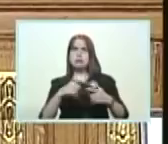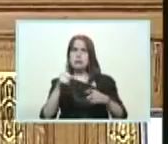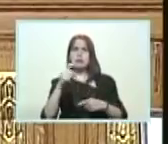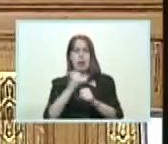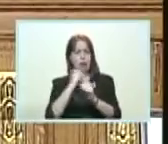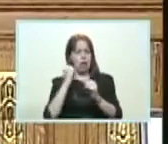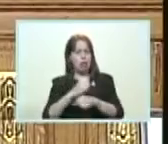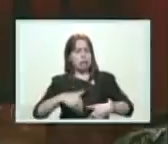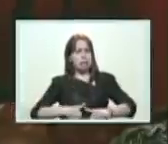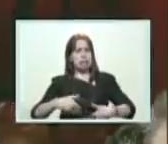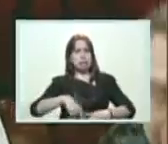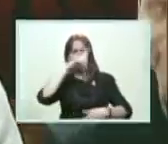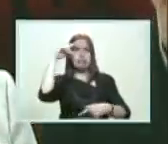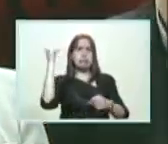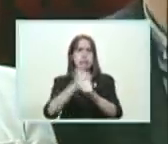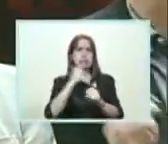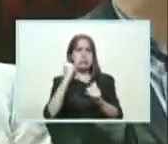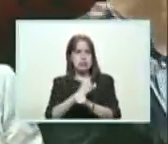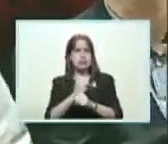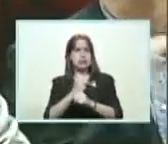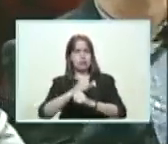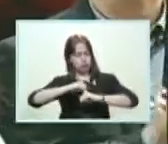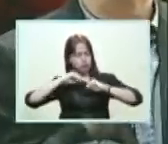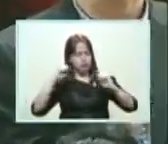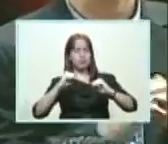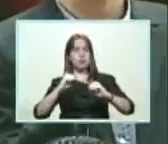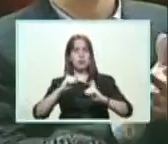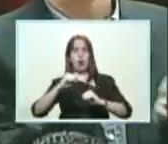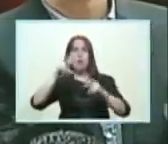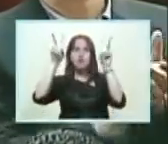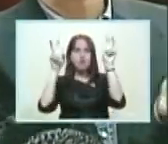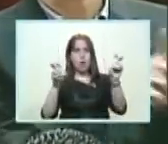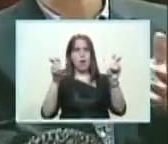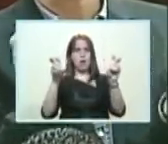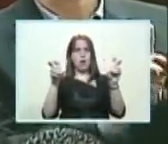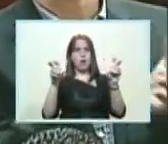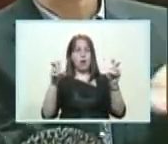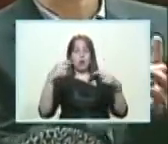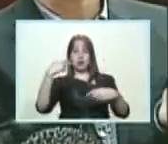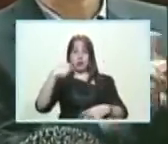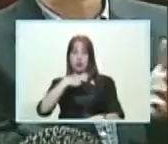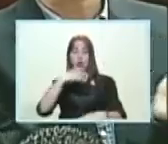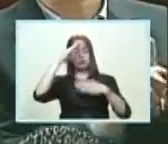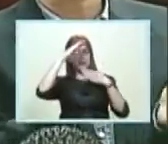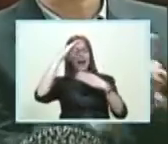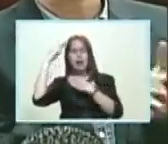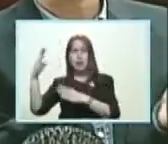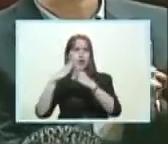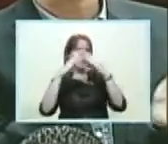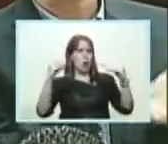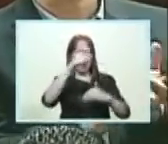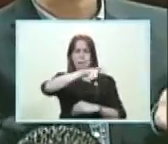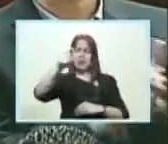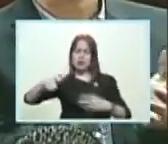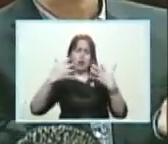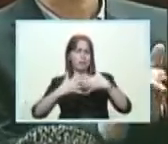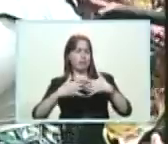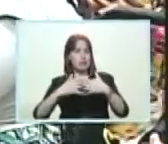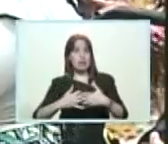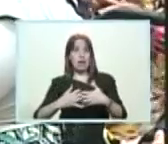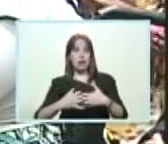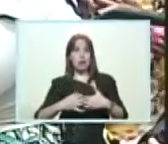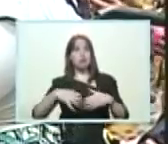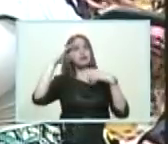trabajador, productivo, altivo, nuevo. Yo saludo a ese empresariado.